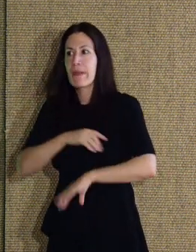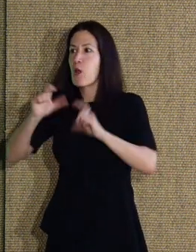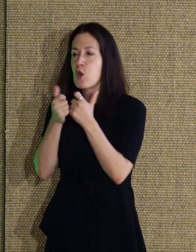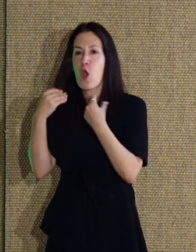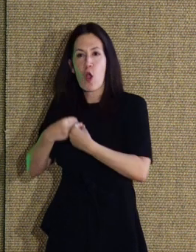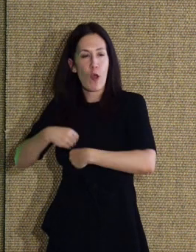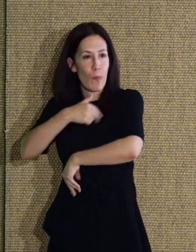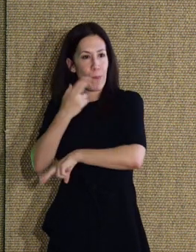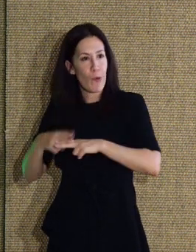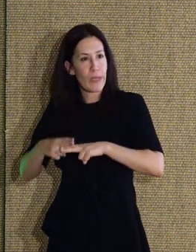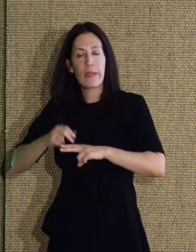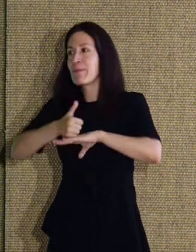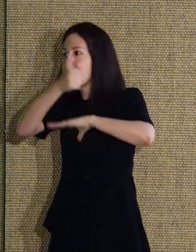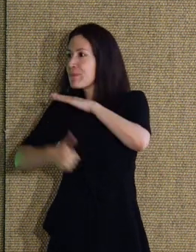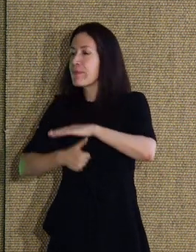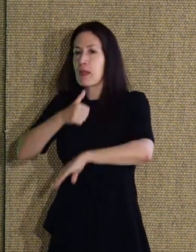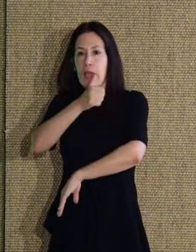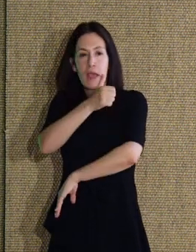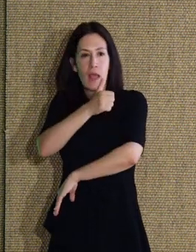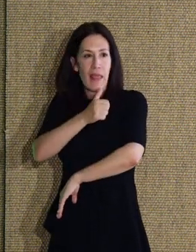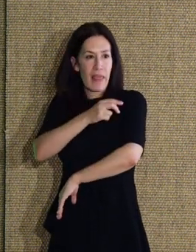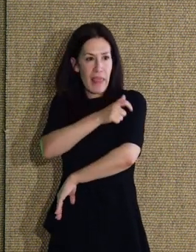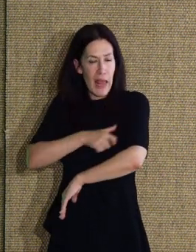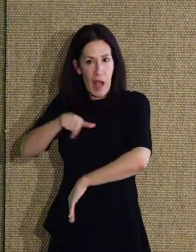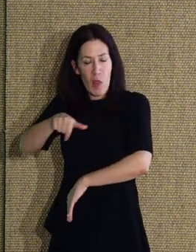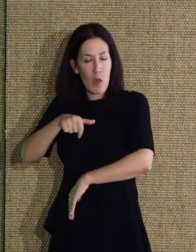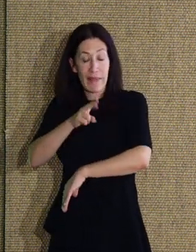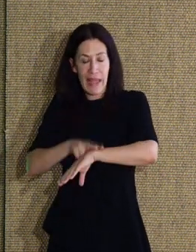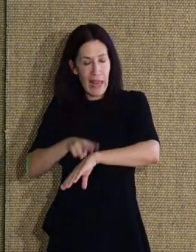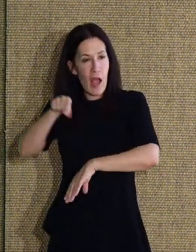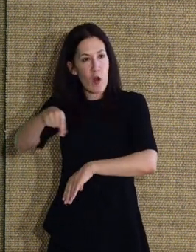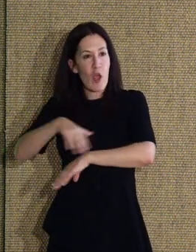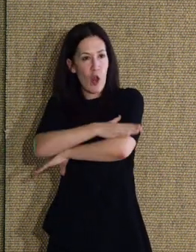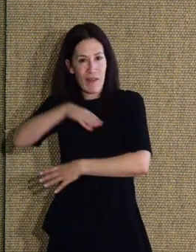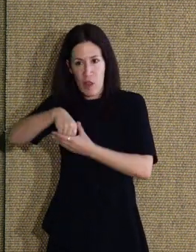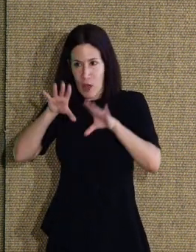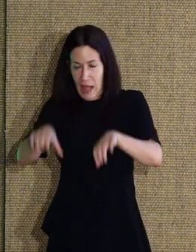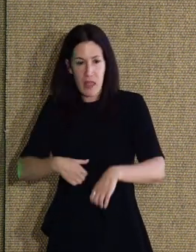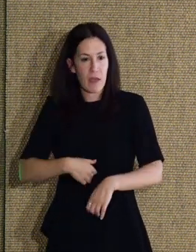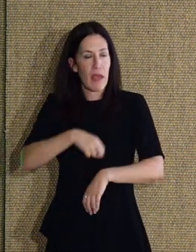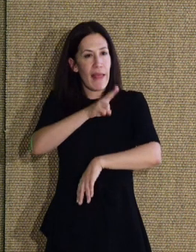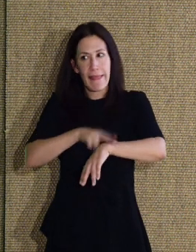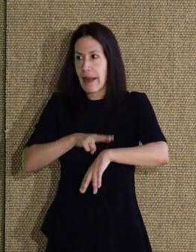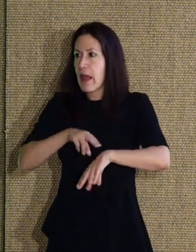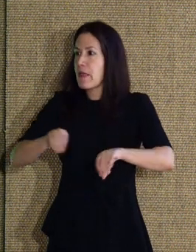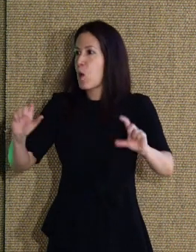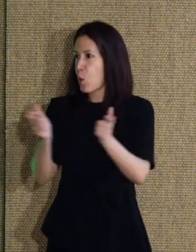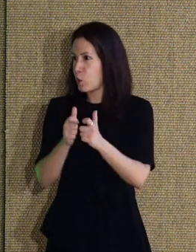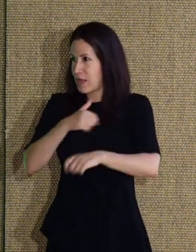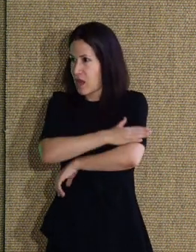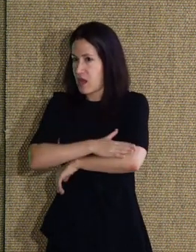subdelegado del gobierno en Cádiz a la delegada de la junta de Andalucía a los